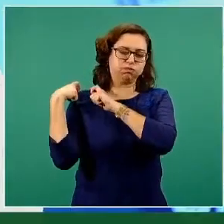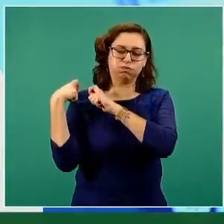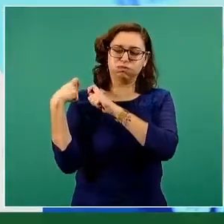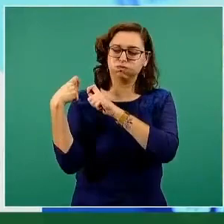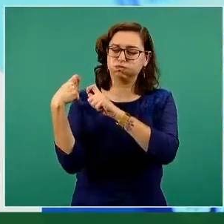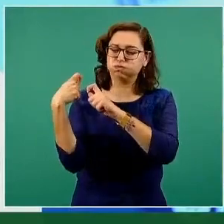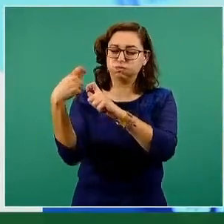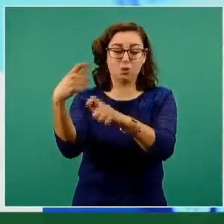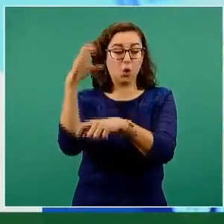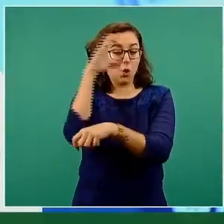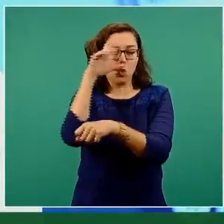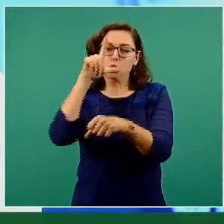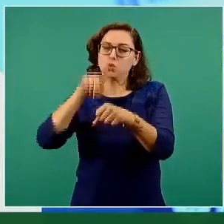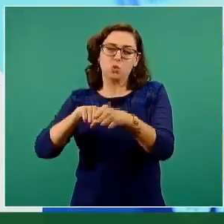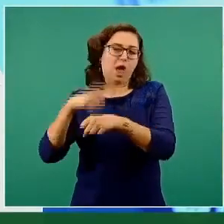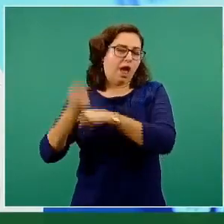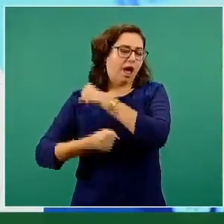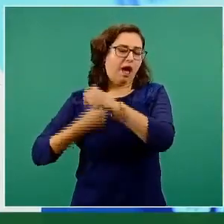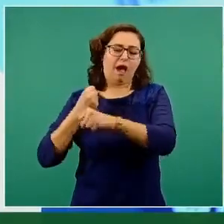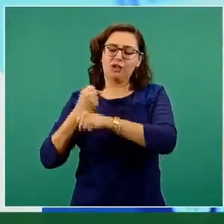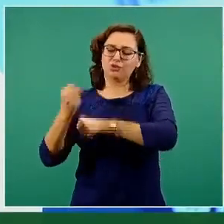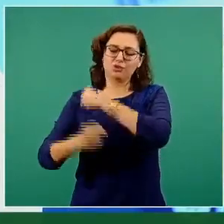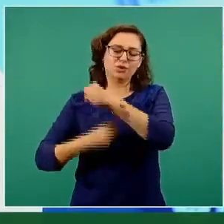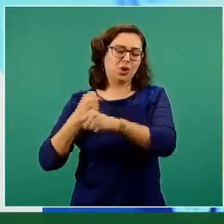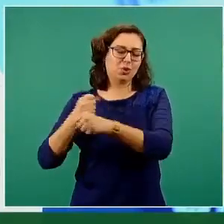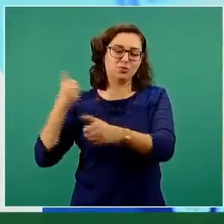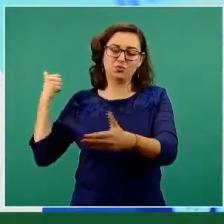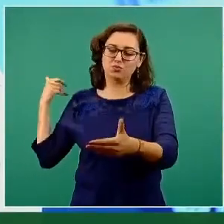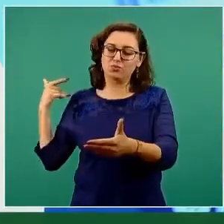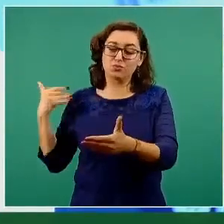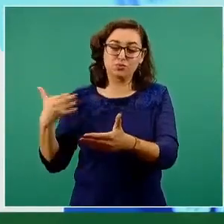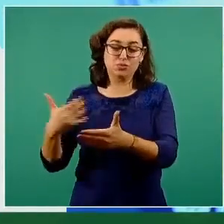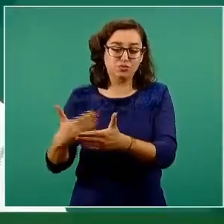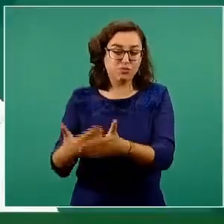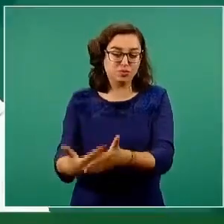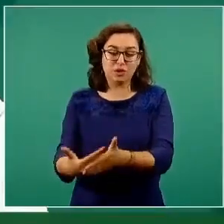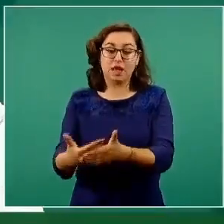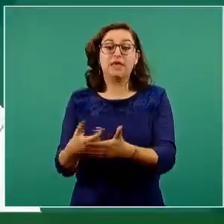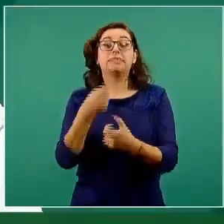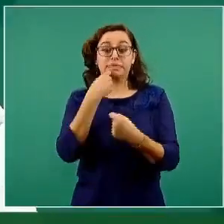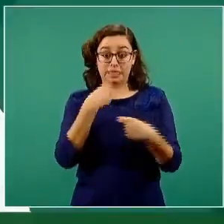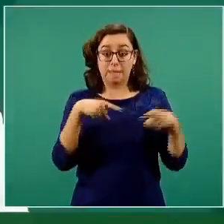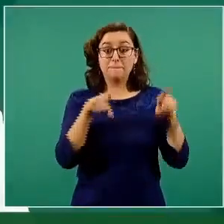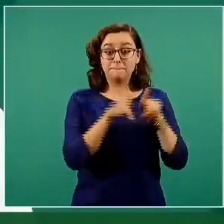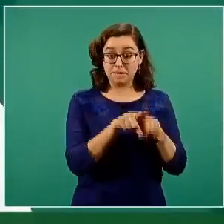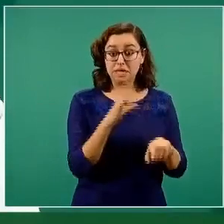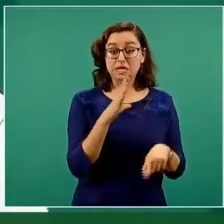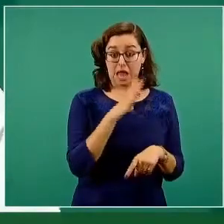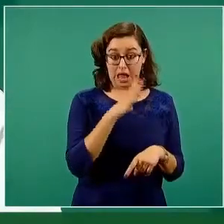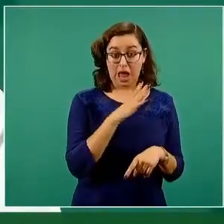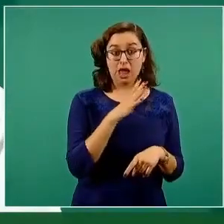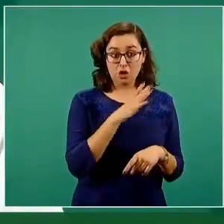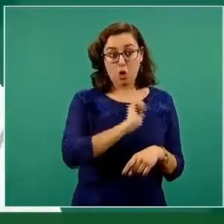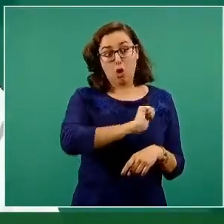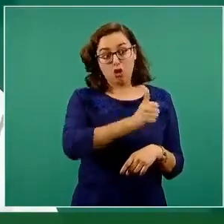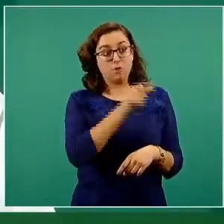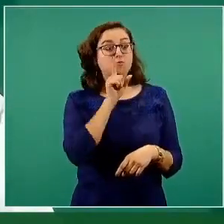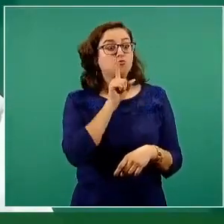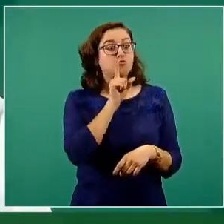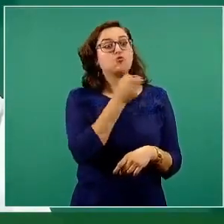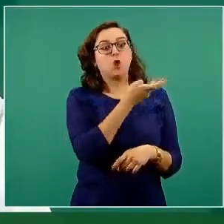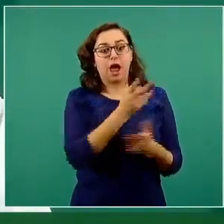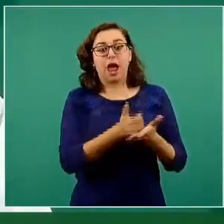tradicional, ancestral de atender partos, como las parteras profesionales que tienen una suerte de instrucción